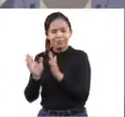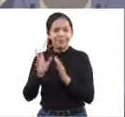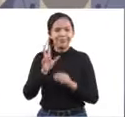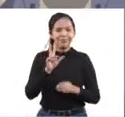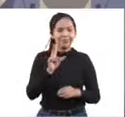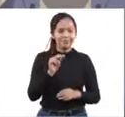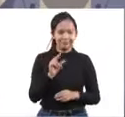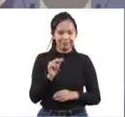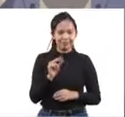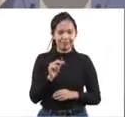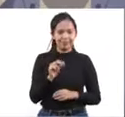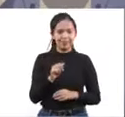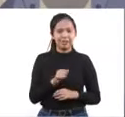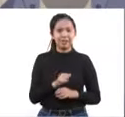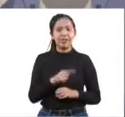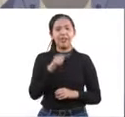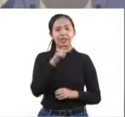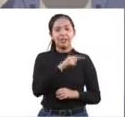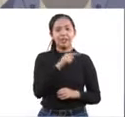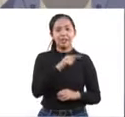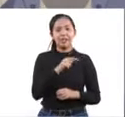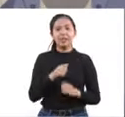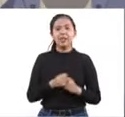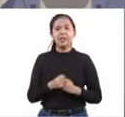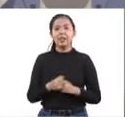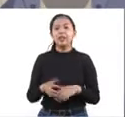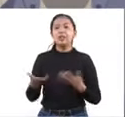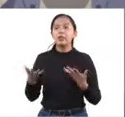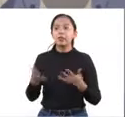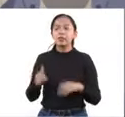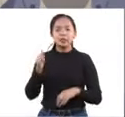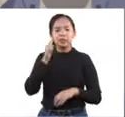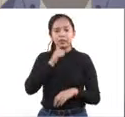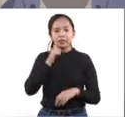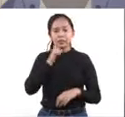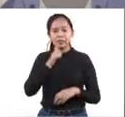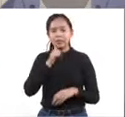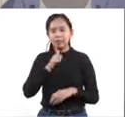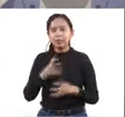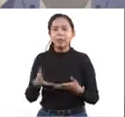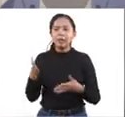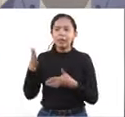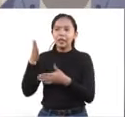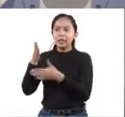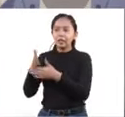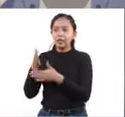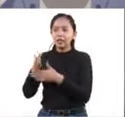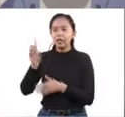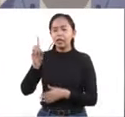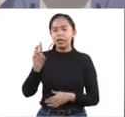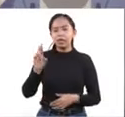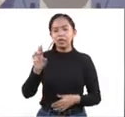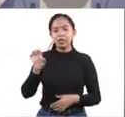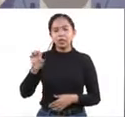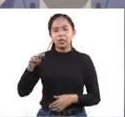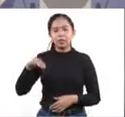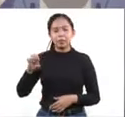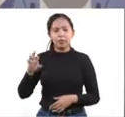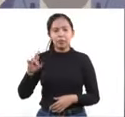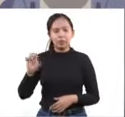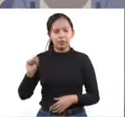plegarias del profesor Armando Vázquez Ramos para asistir a los Dreamers cuando le presentó su